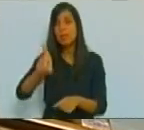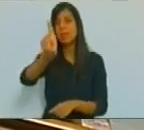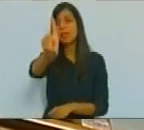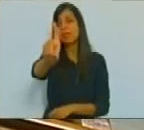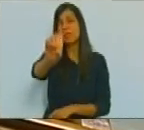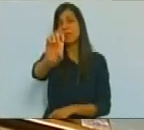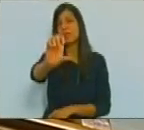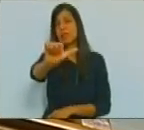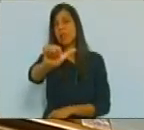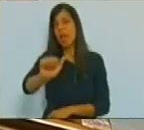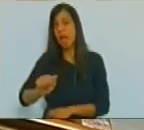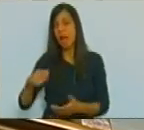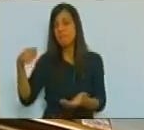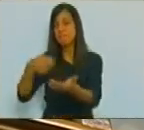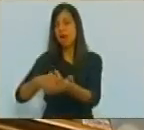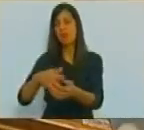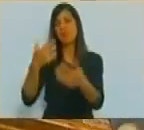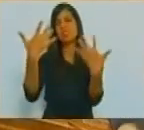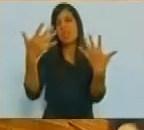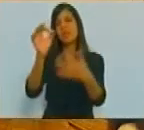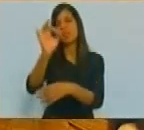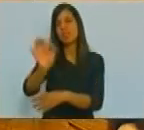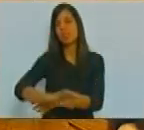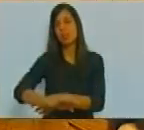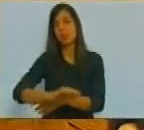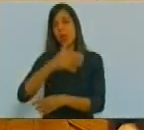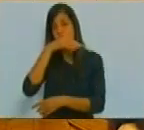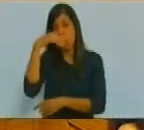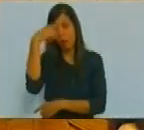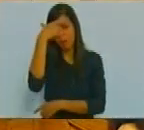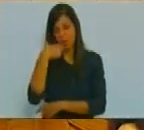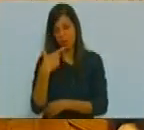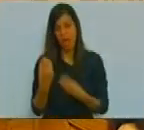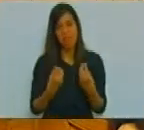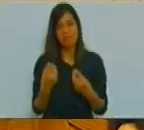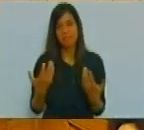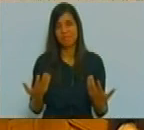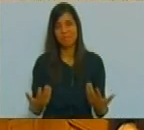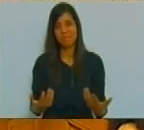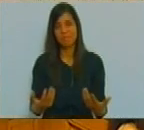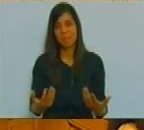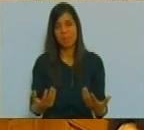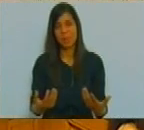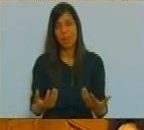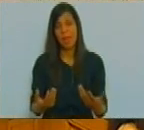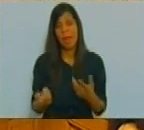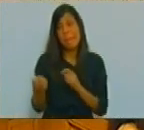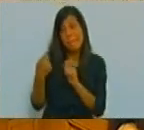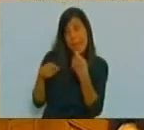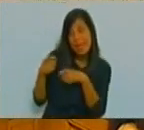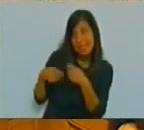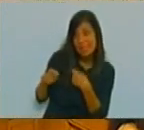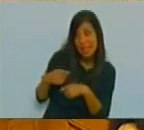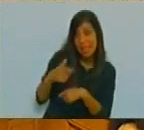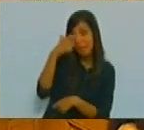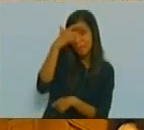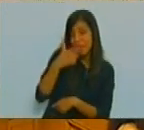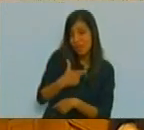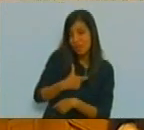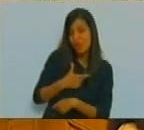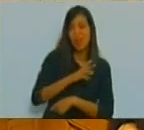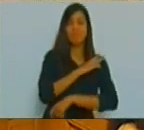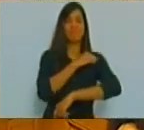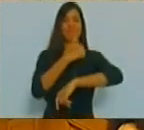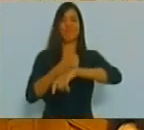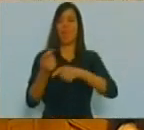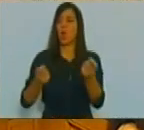el 10% de la droga y qué hace ese funcionario del 10 por ciento la droga tiene que vender droga y termina siendo narcotraficante es una